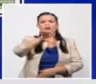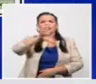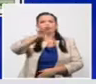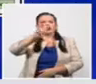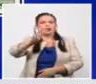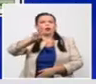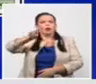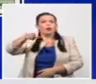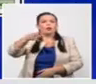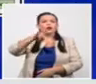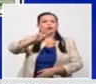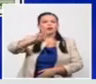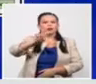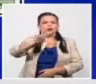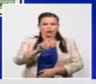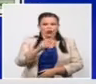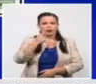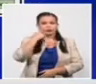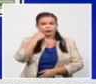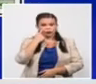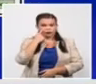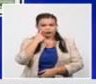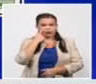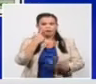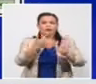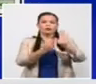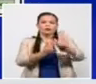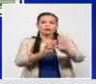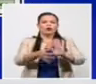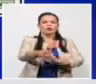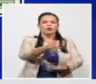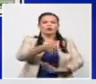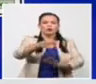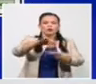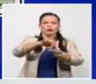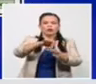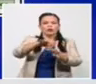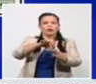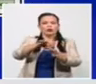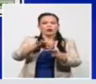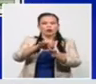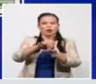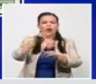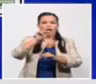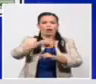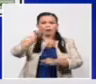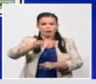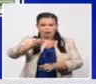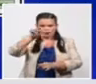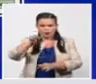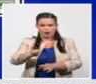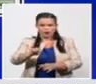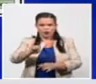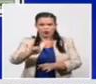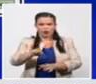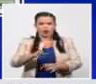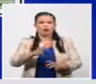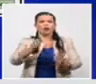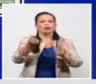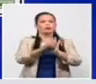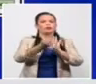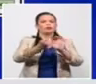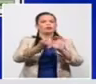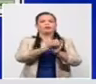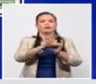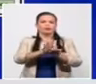153,92. Y miren cómo el municipio especial Isla de la Juventud, con los pacientes que ha estado diagnosticando en los